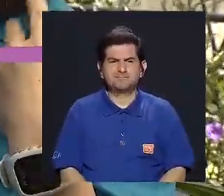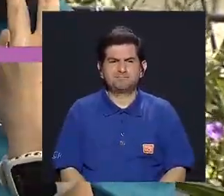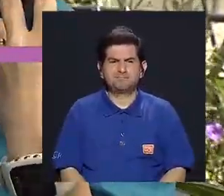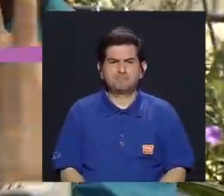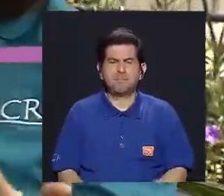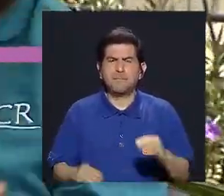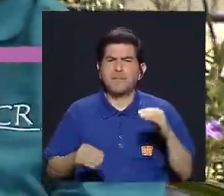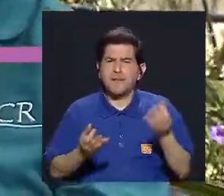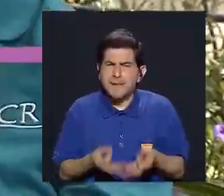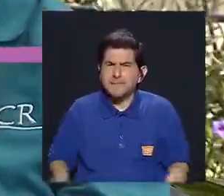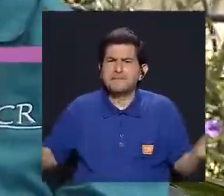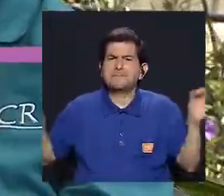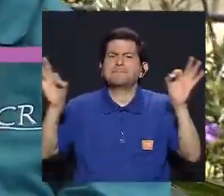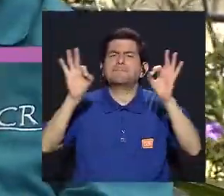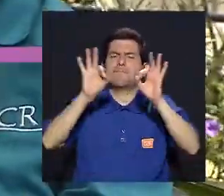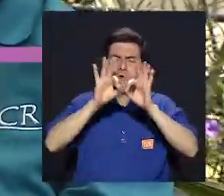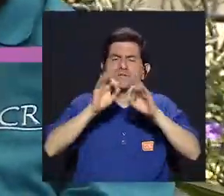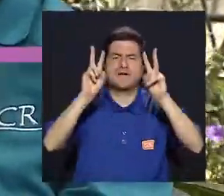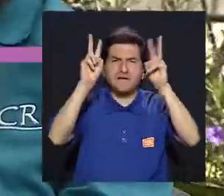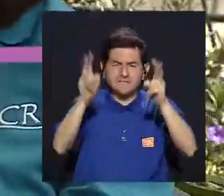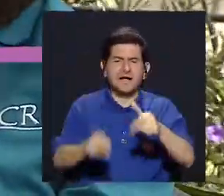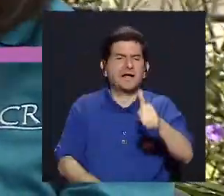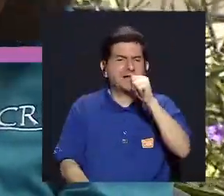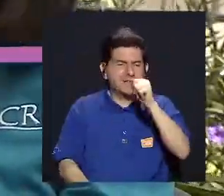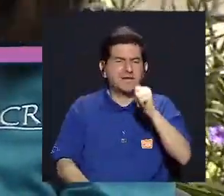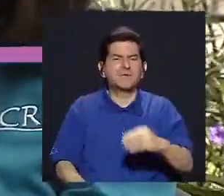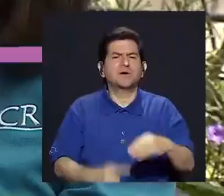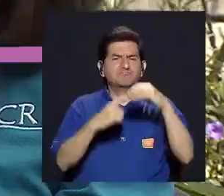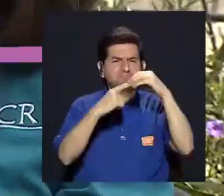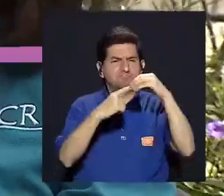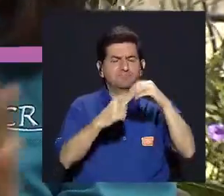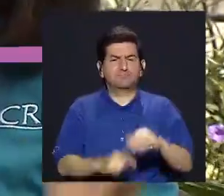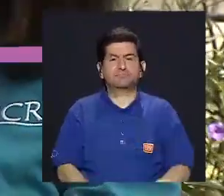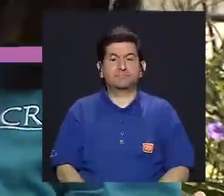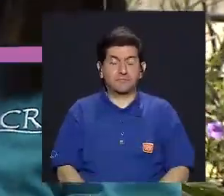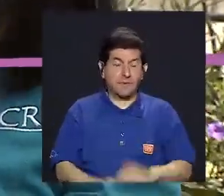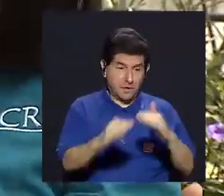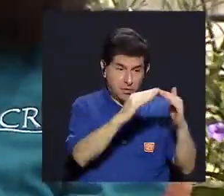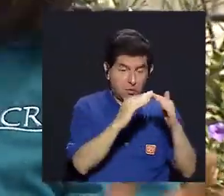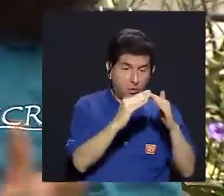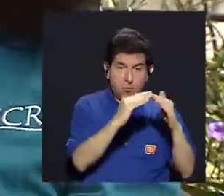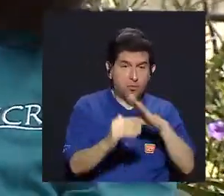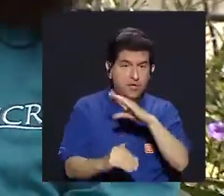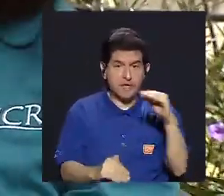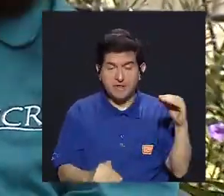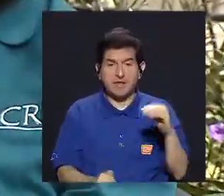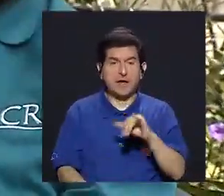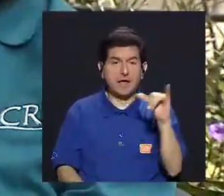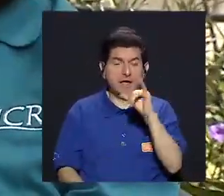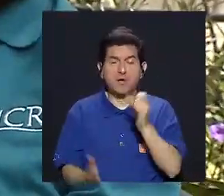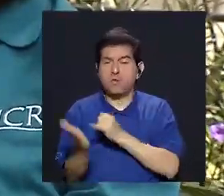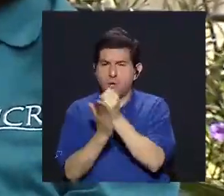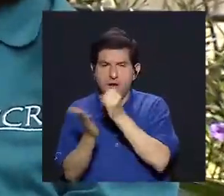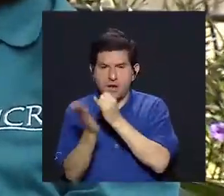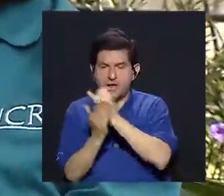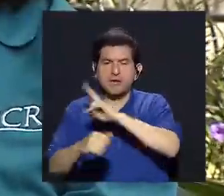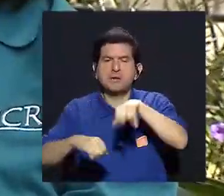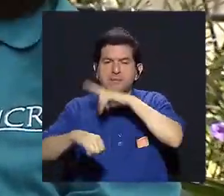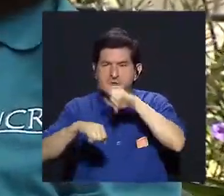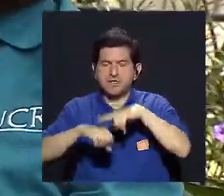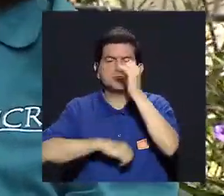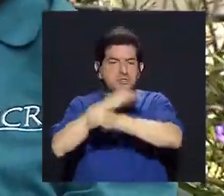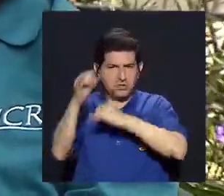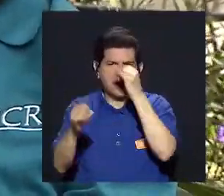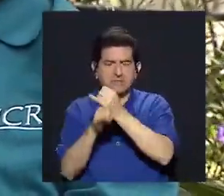mayor importancia al tema del recurso hídrico tanto de parte de la comunidad como desde el punto de vista de investigación a nivel